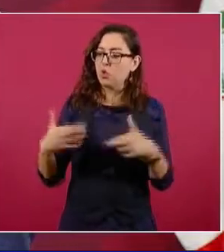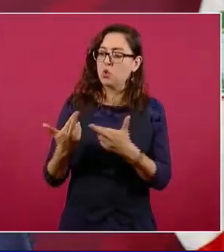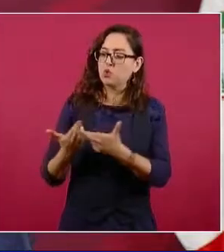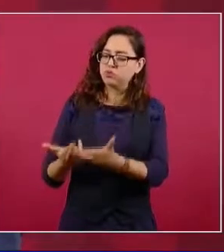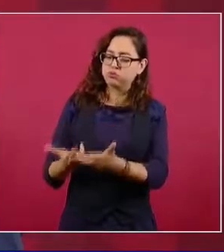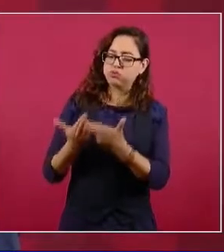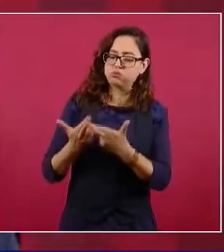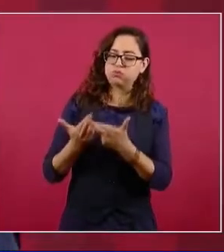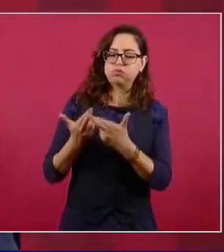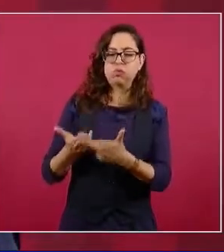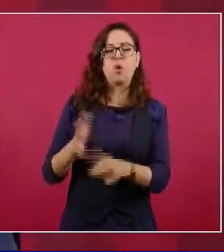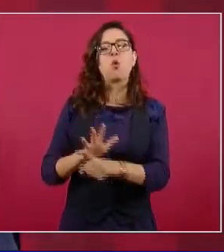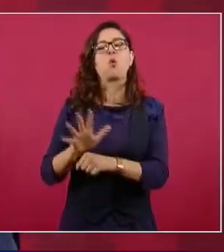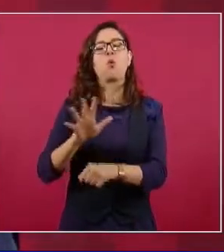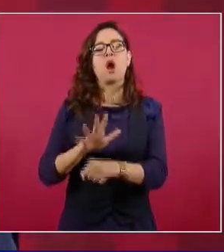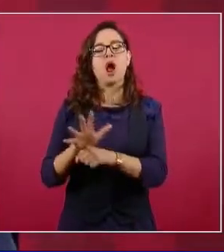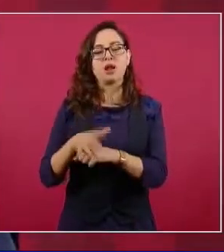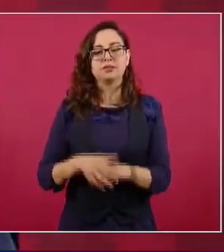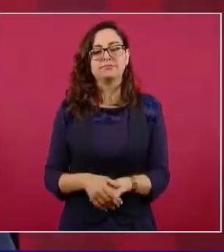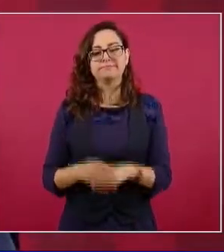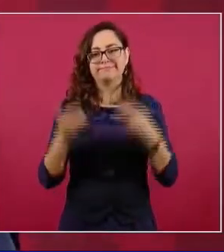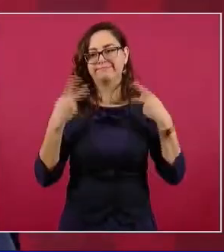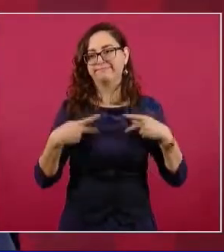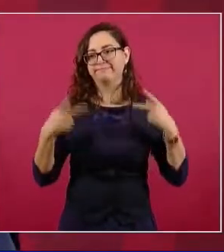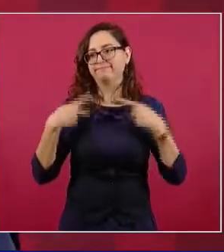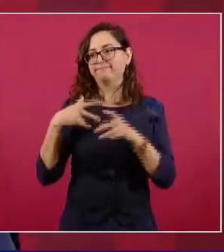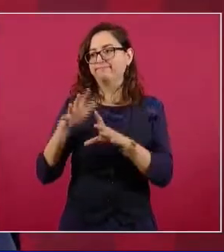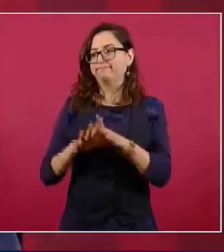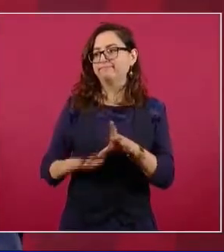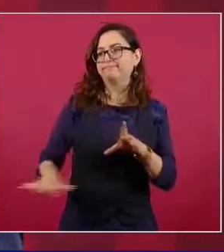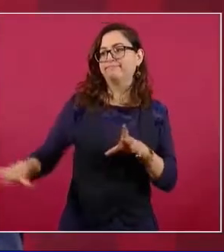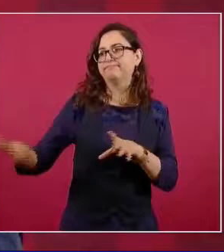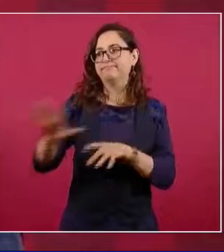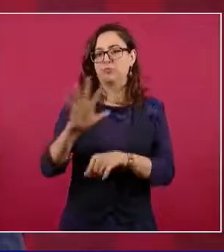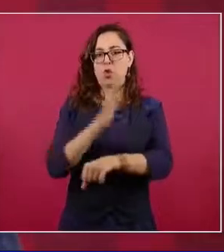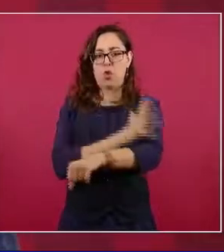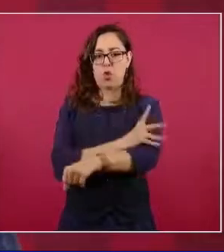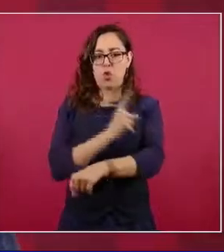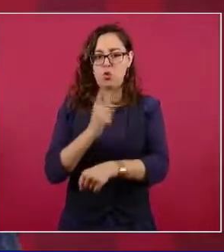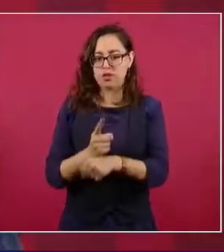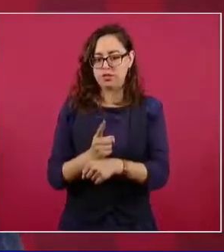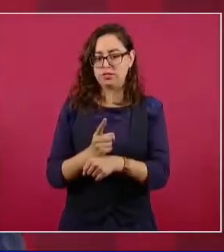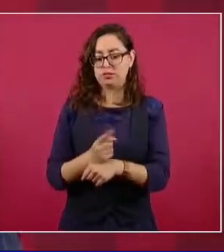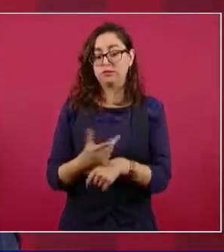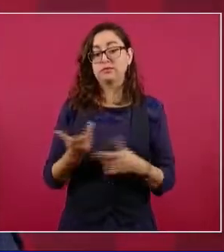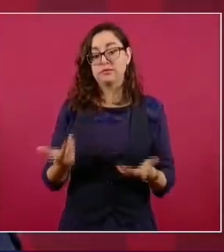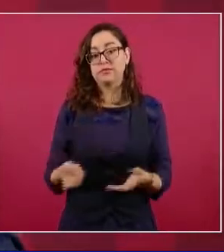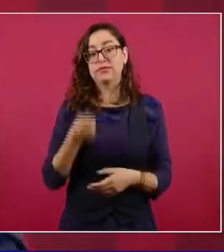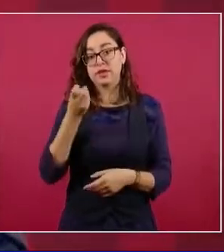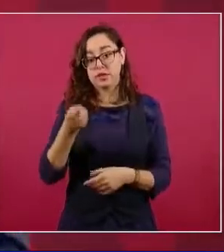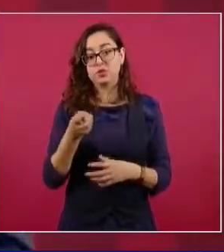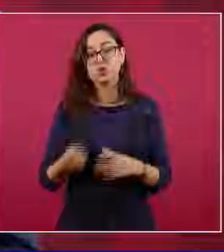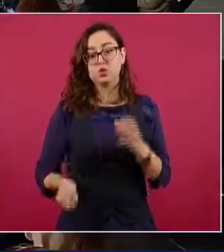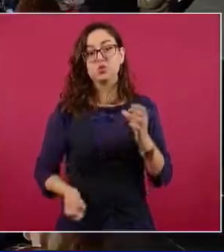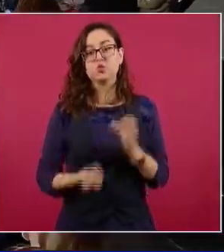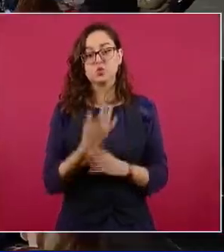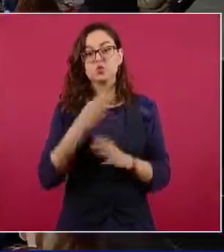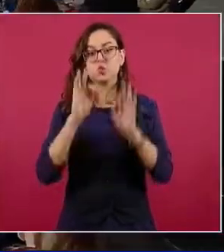la honestidad de su pueblo. Entonces, estamos iniciando una etapa nueva.